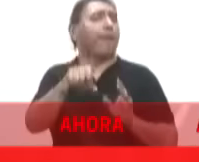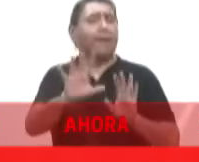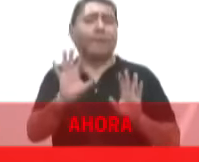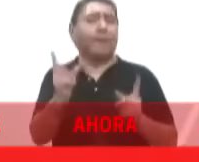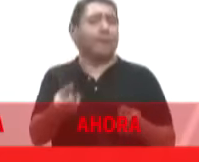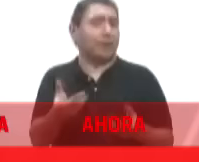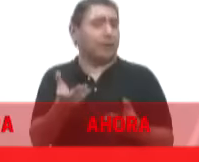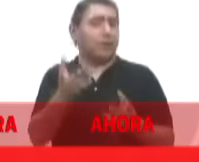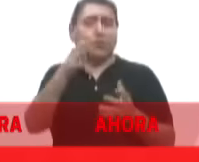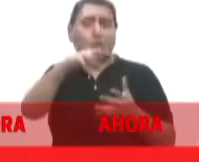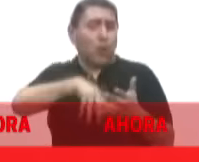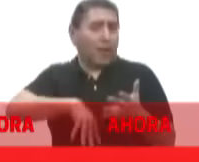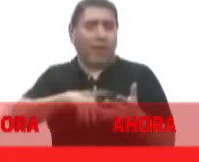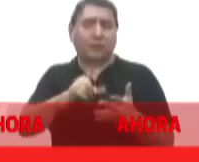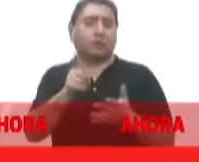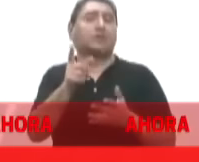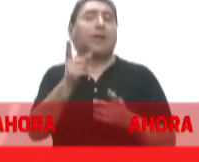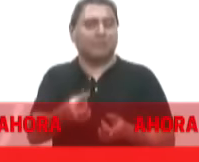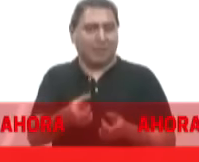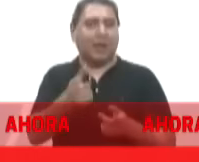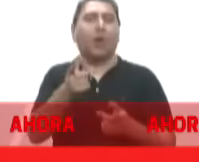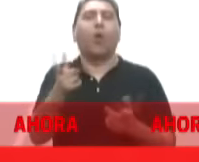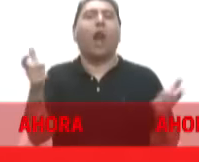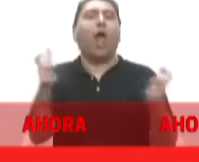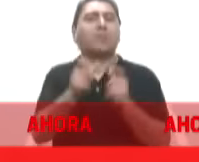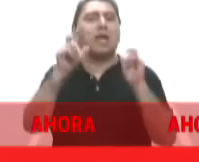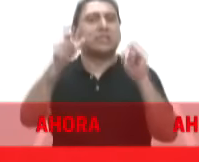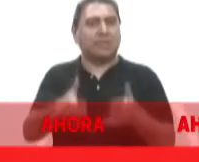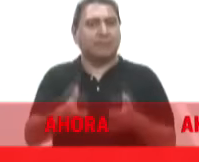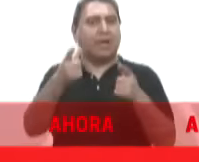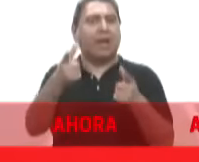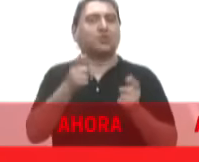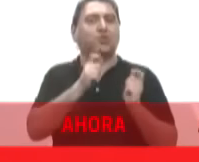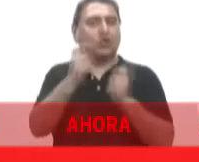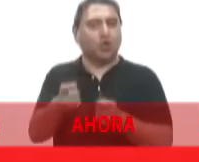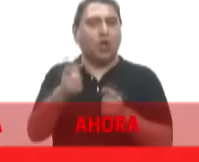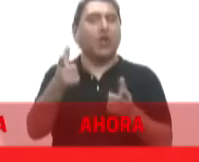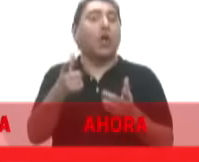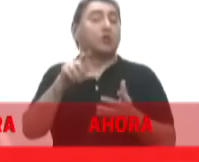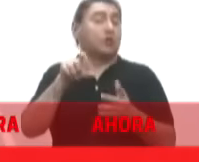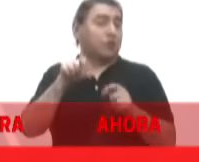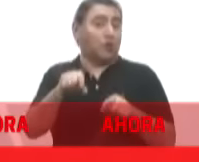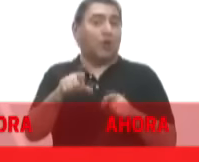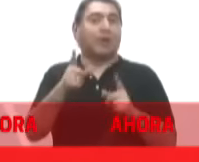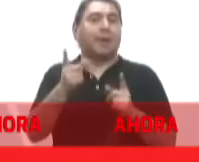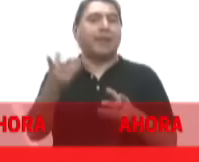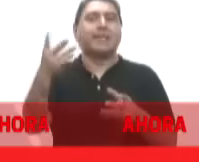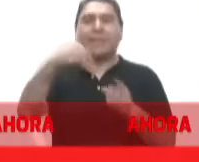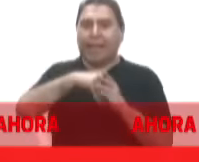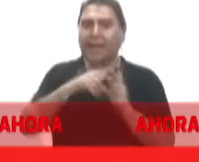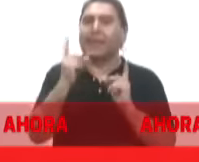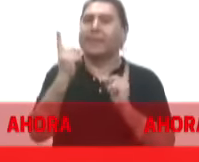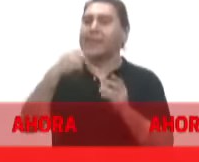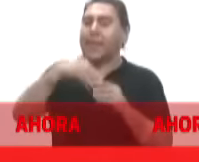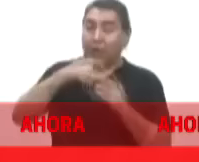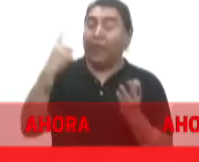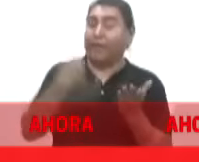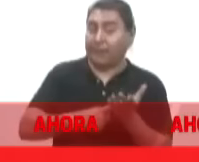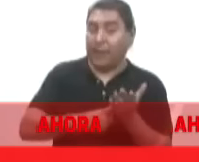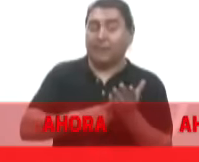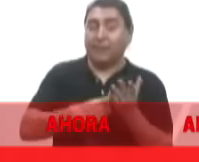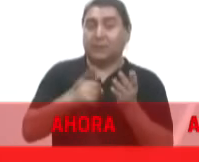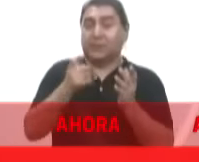su redacción. Sigue. Cuando la comisión acepta la sustitución, modificación o supresión, este se considera parte integrante del dictamen, que